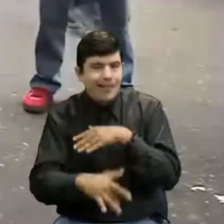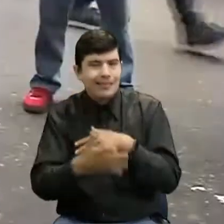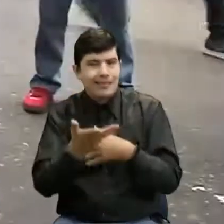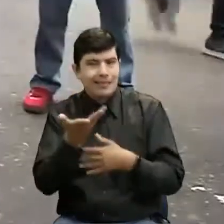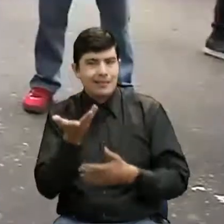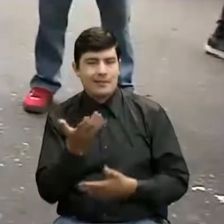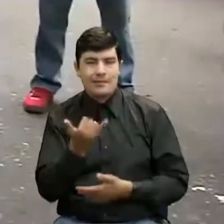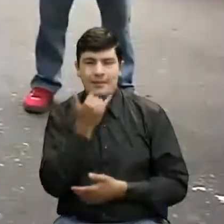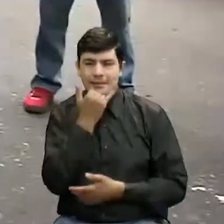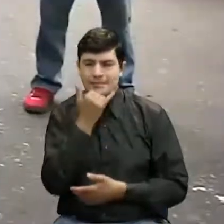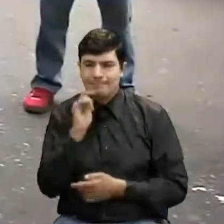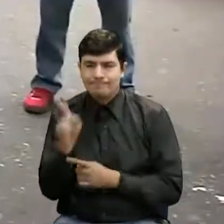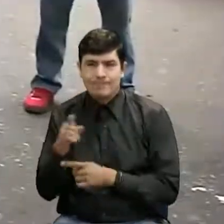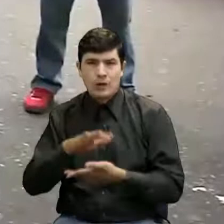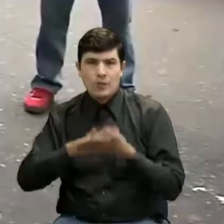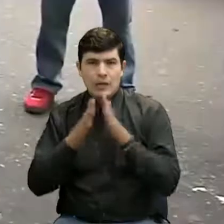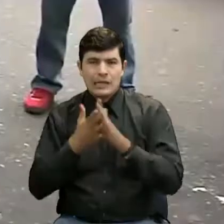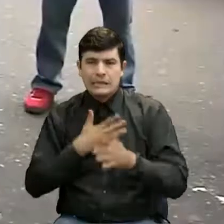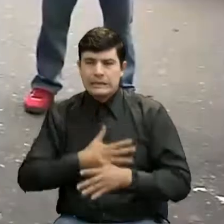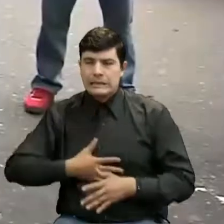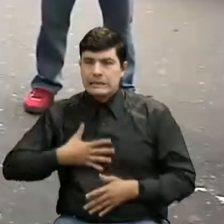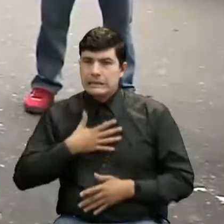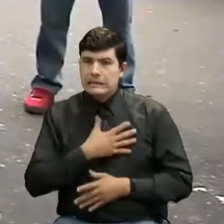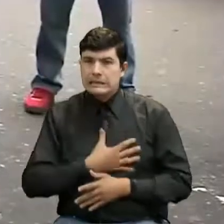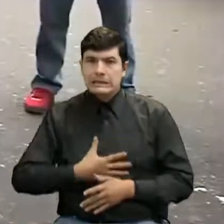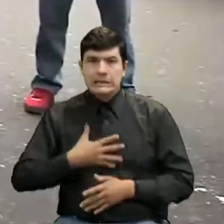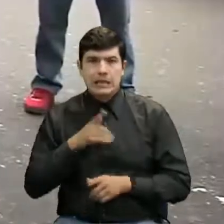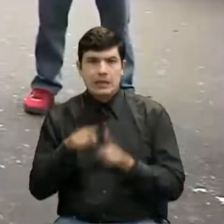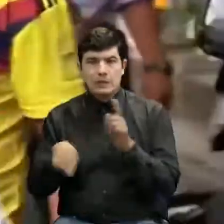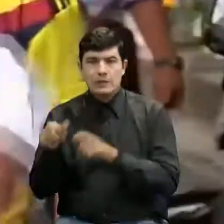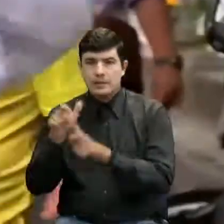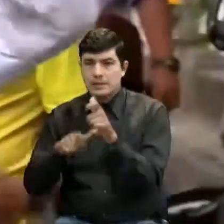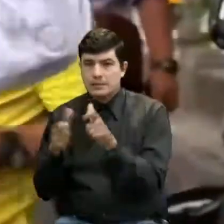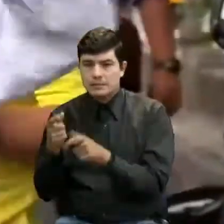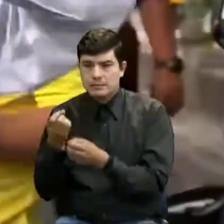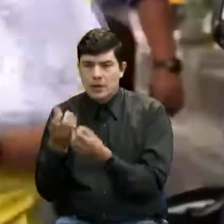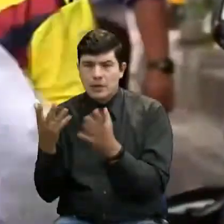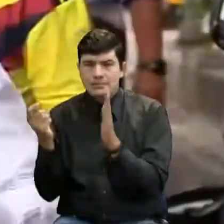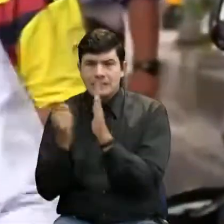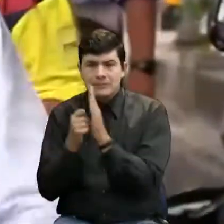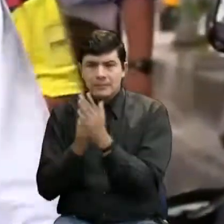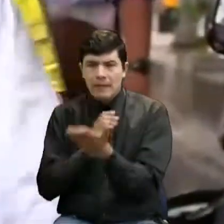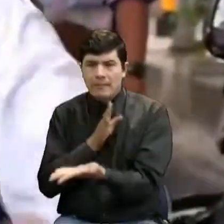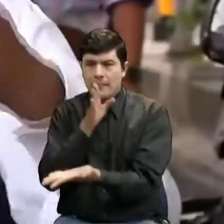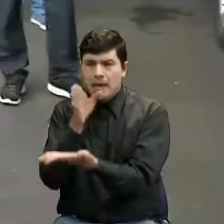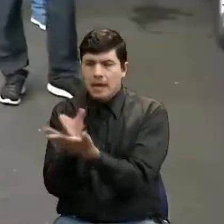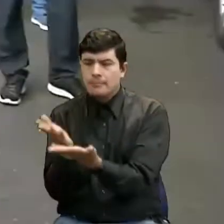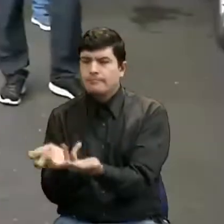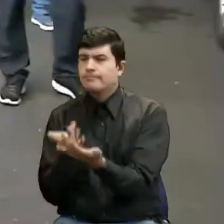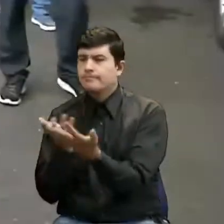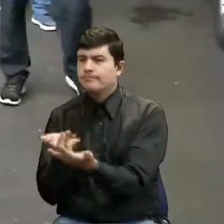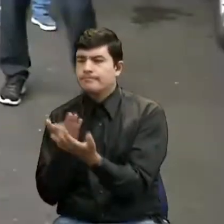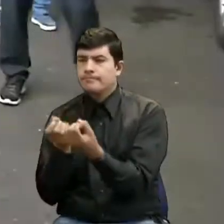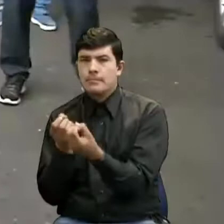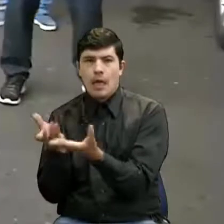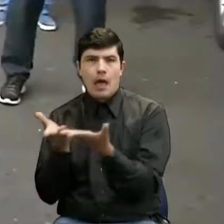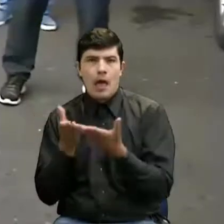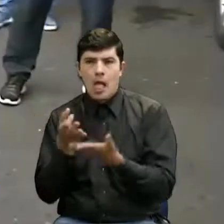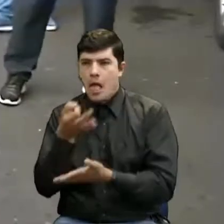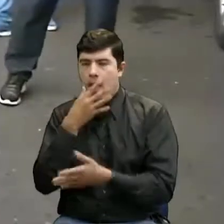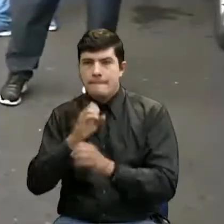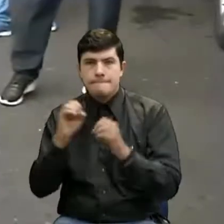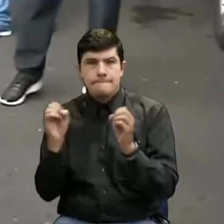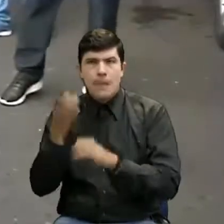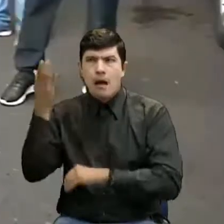molestias porque ya son varios reparos en los que tienen las personas que llegan en muchas oportunidades aquí a este punto y no reciben asistencia muy buenas